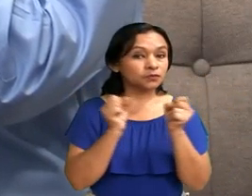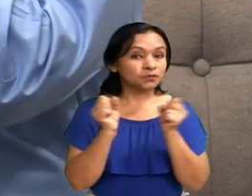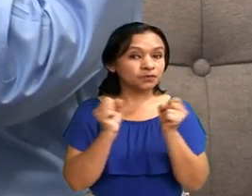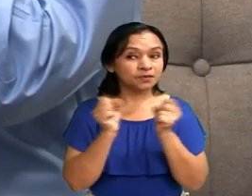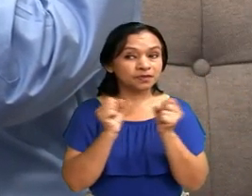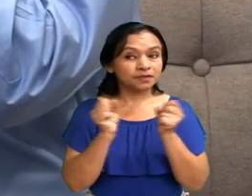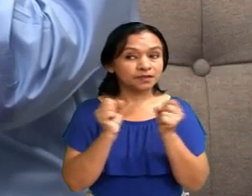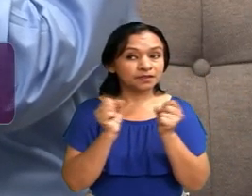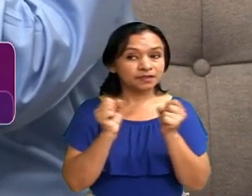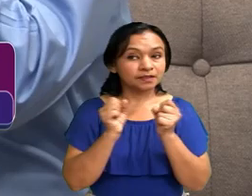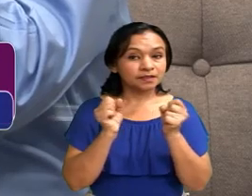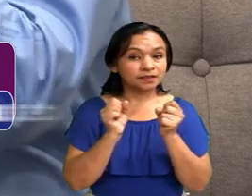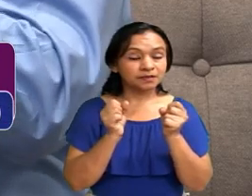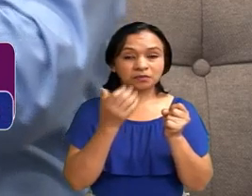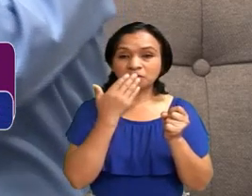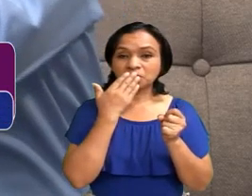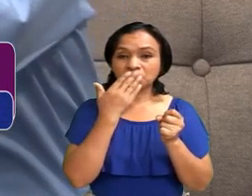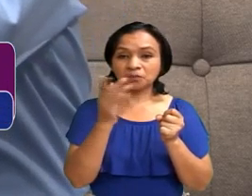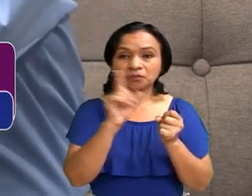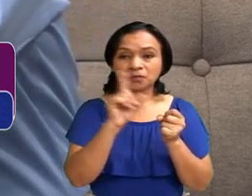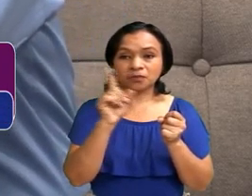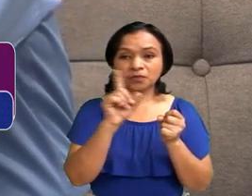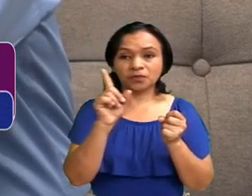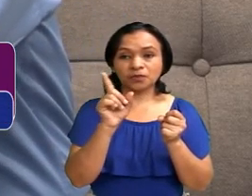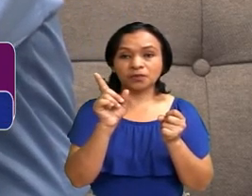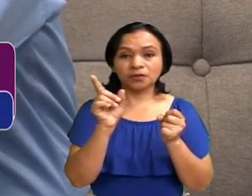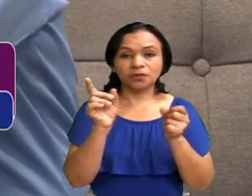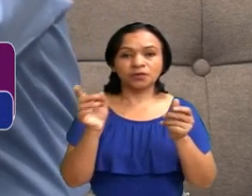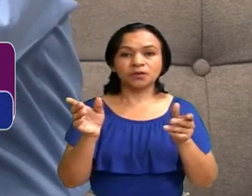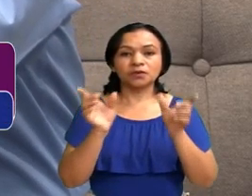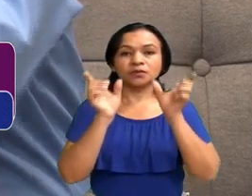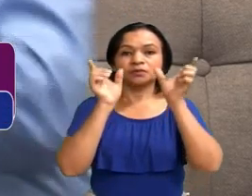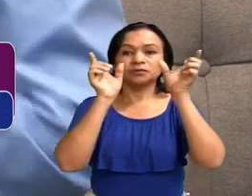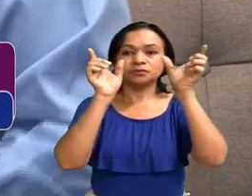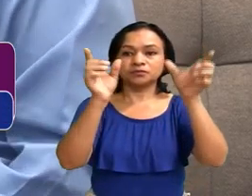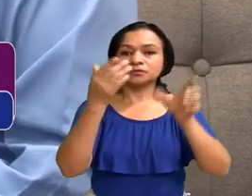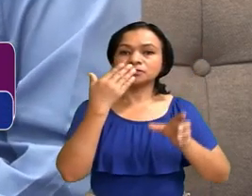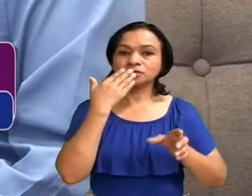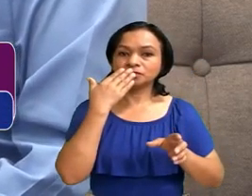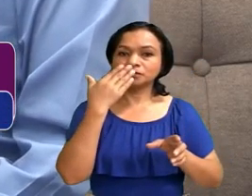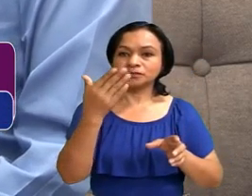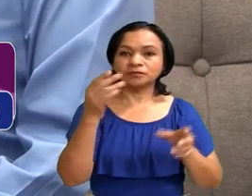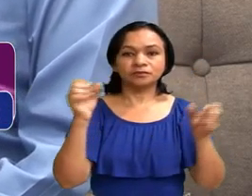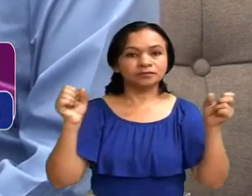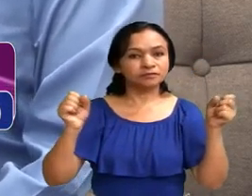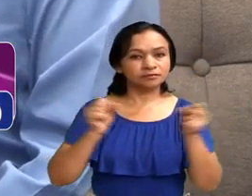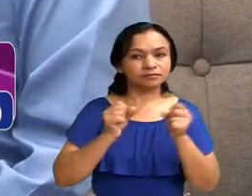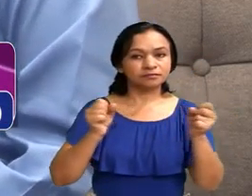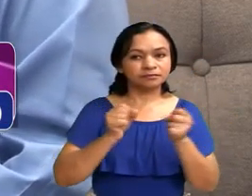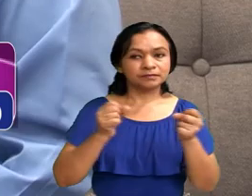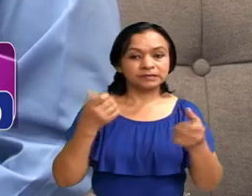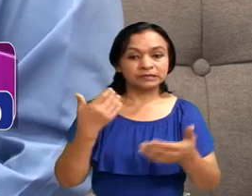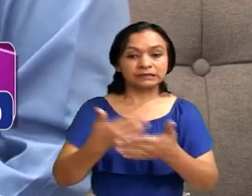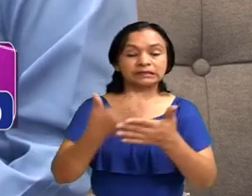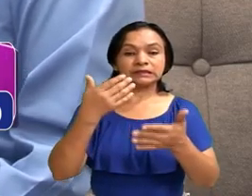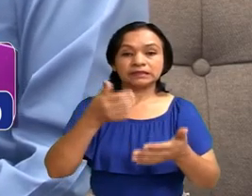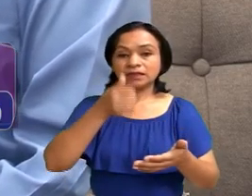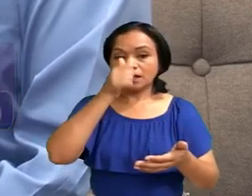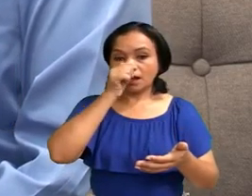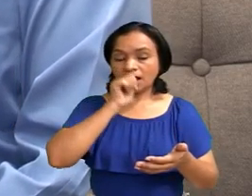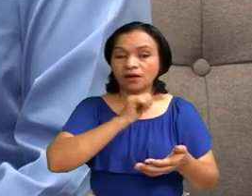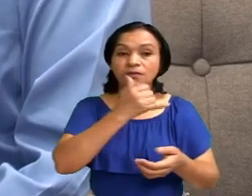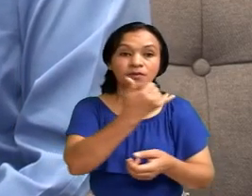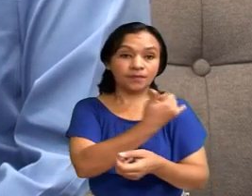acondicionado que no es eficiente y le pusimos un aire acondicionado eficiente. Calentamiento de agua en los